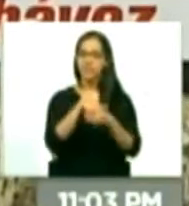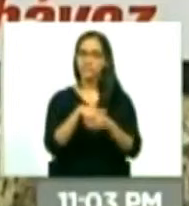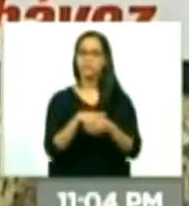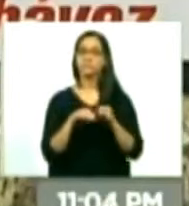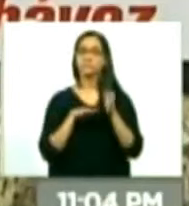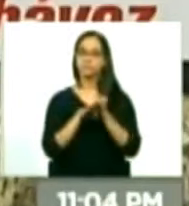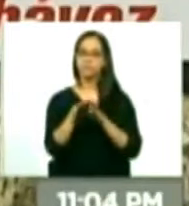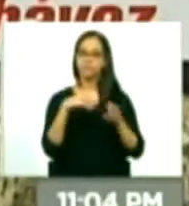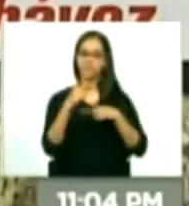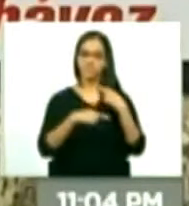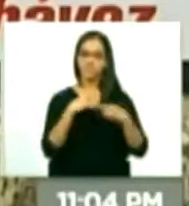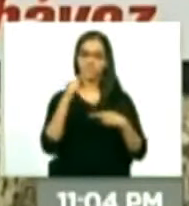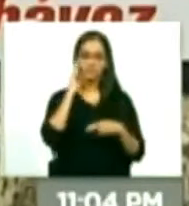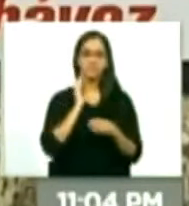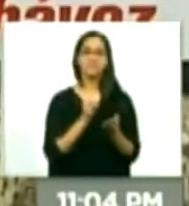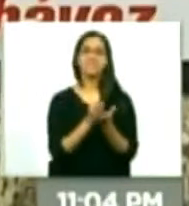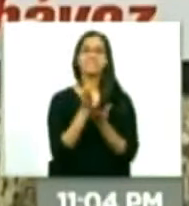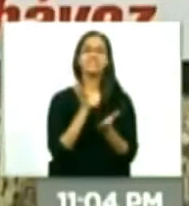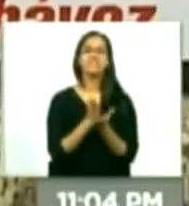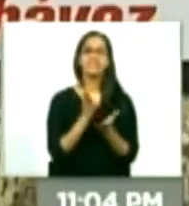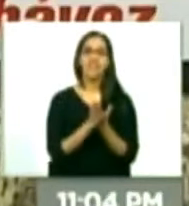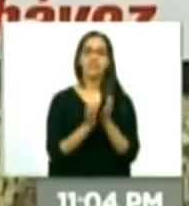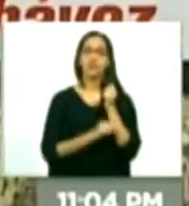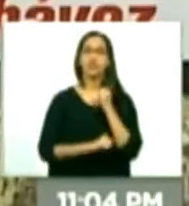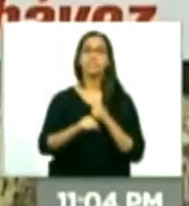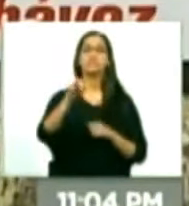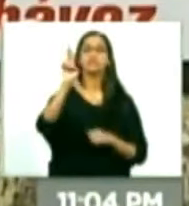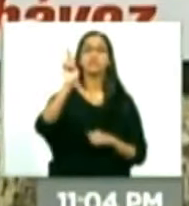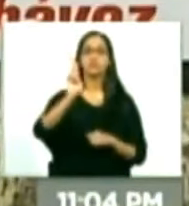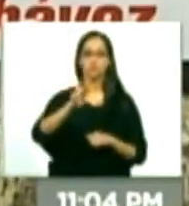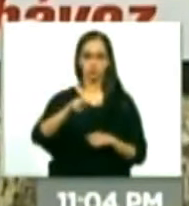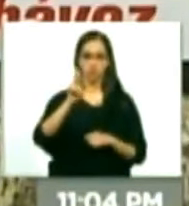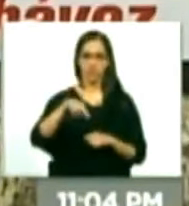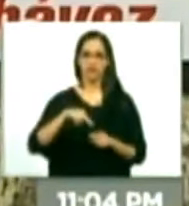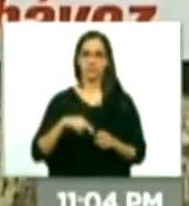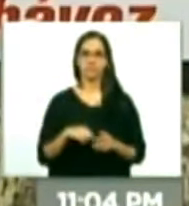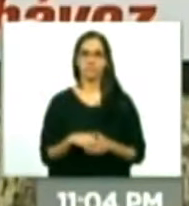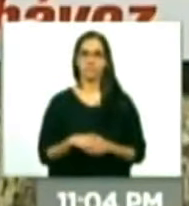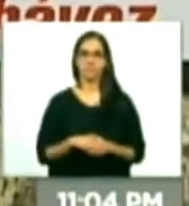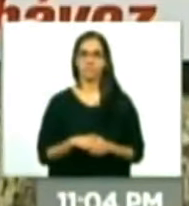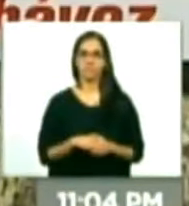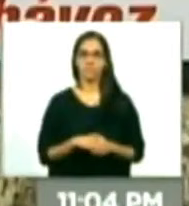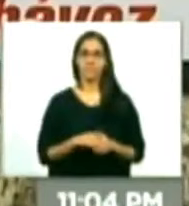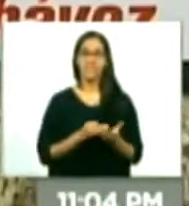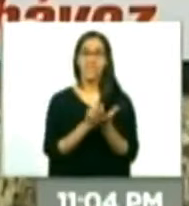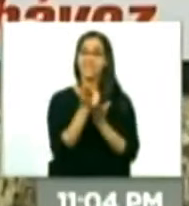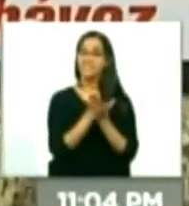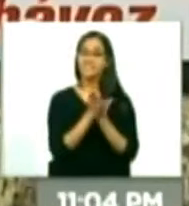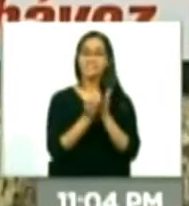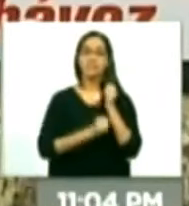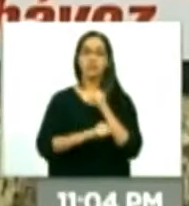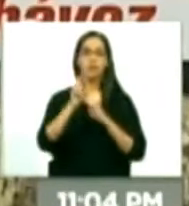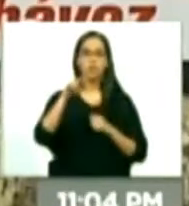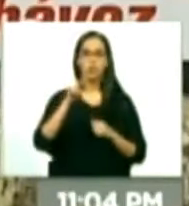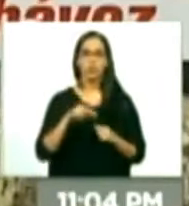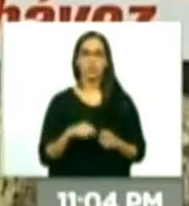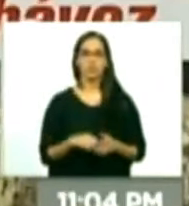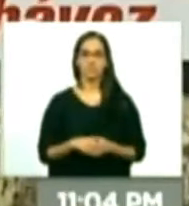revolución bolivariana. Leales siempre, traidores nunca. Leales siempre, traidores